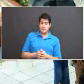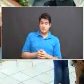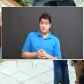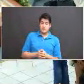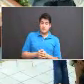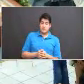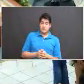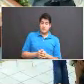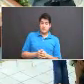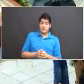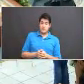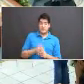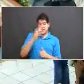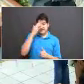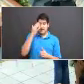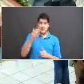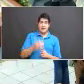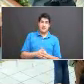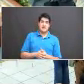Dale gracias.